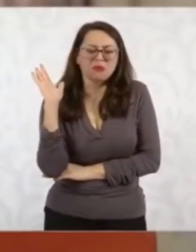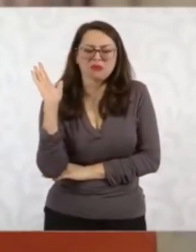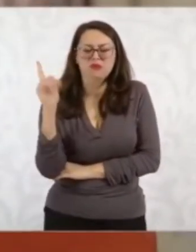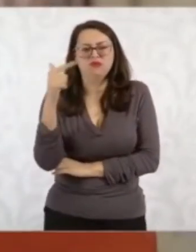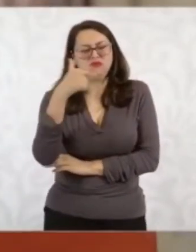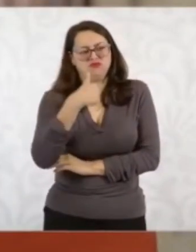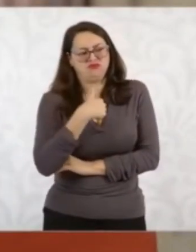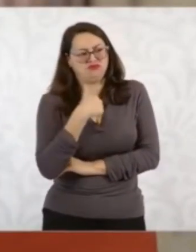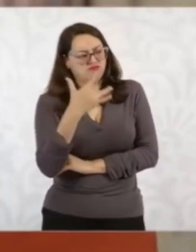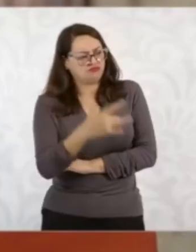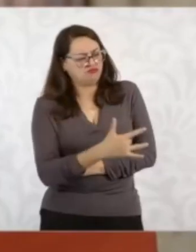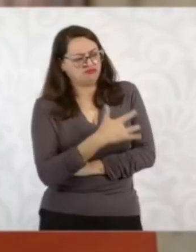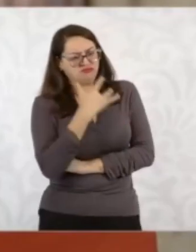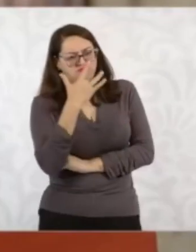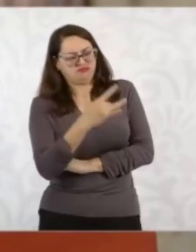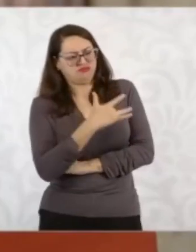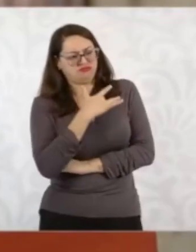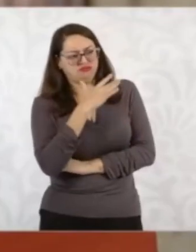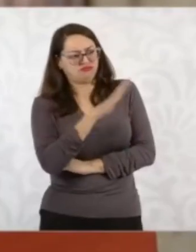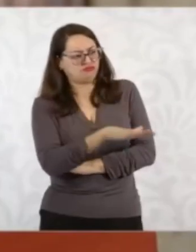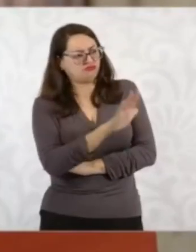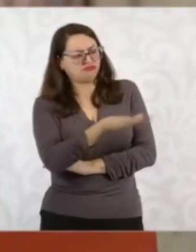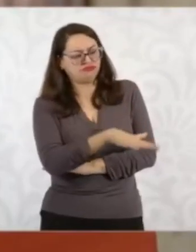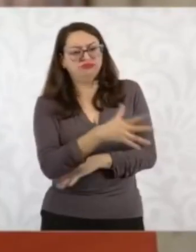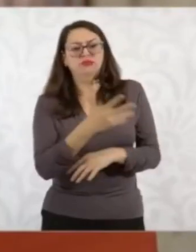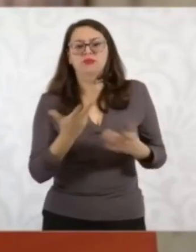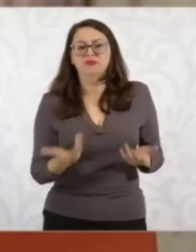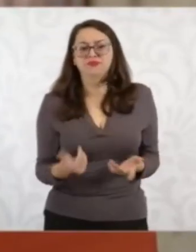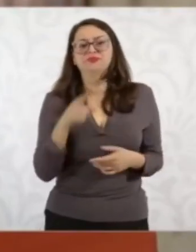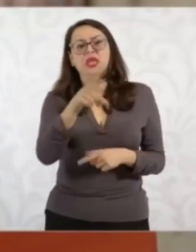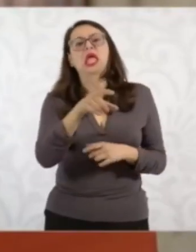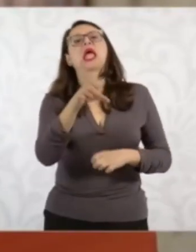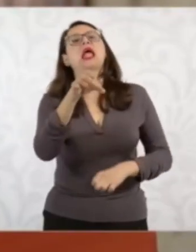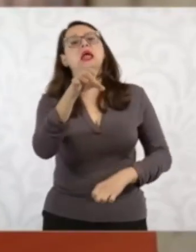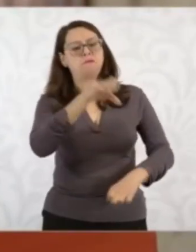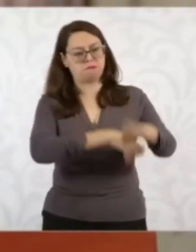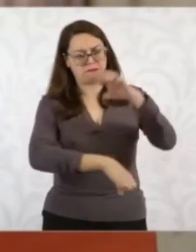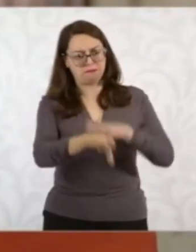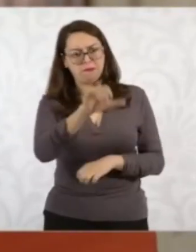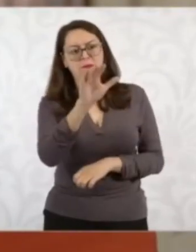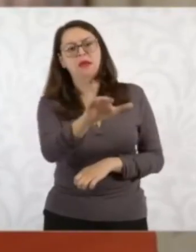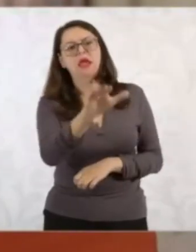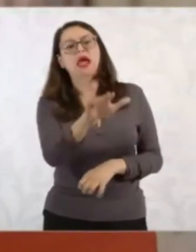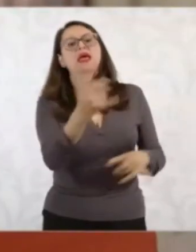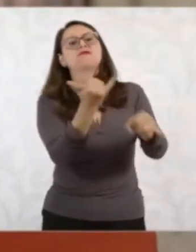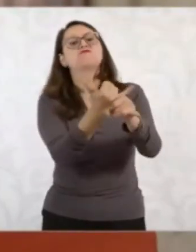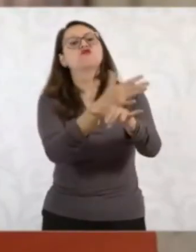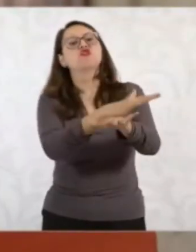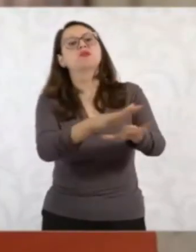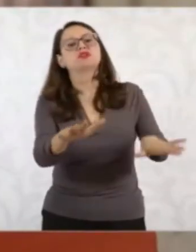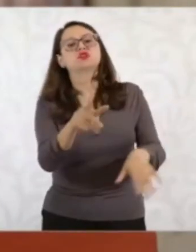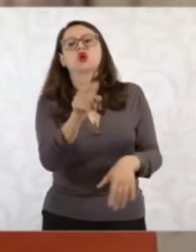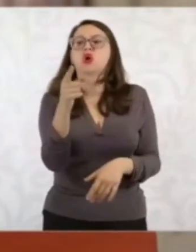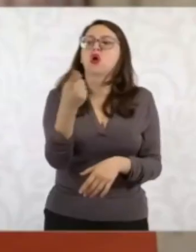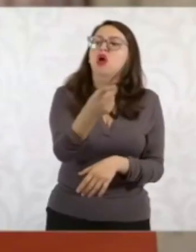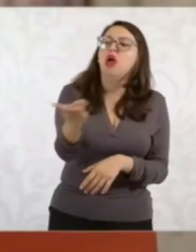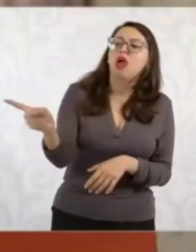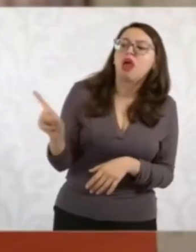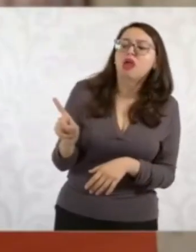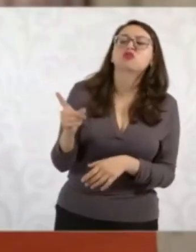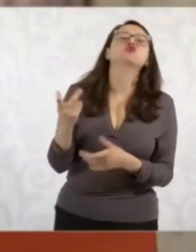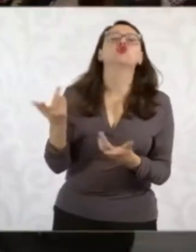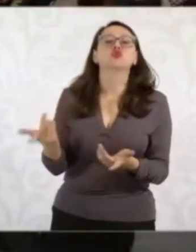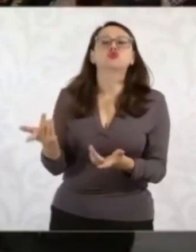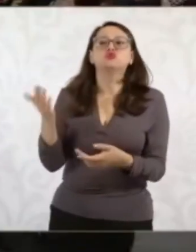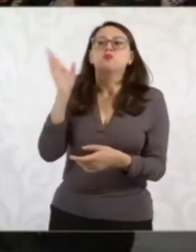yo cuidé que García Ramírez remitiera oficios a la embajada norteamericana pidiendo información precisa sobre los comentarios que me